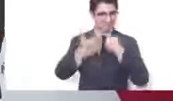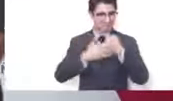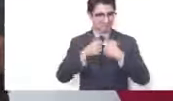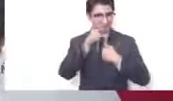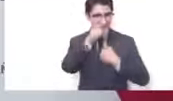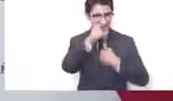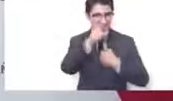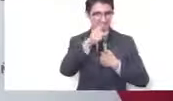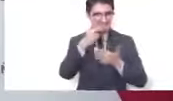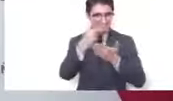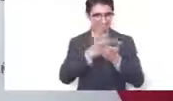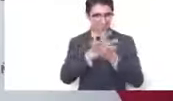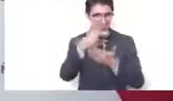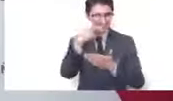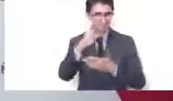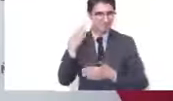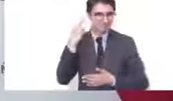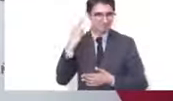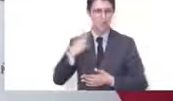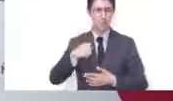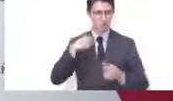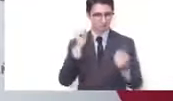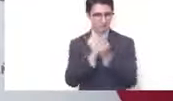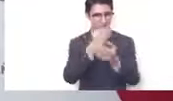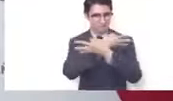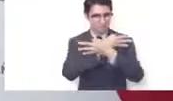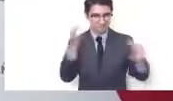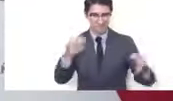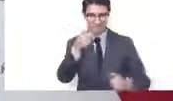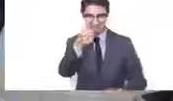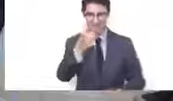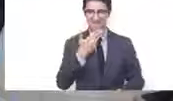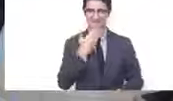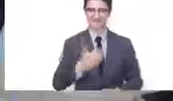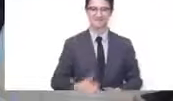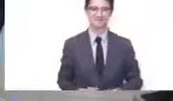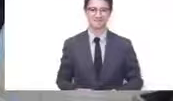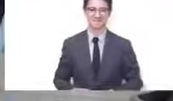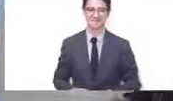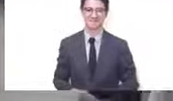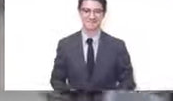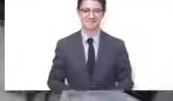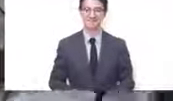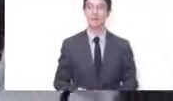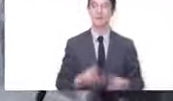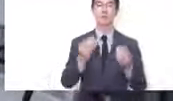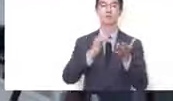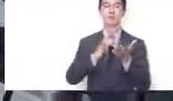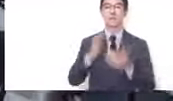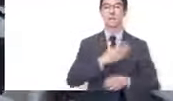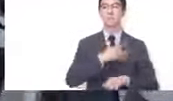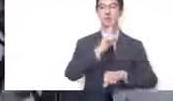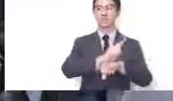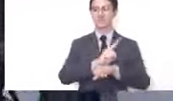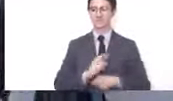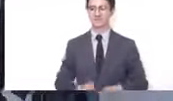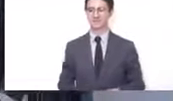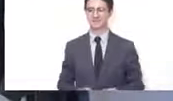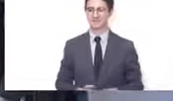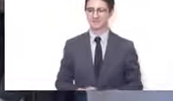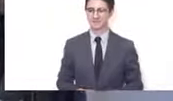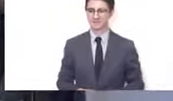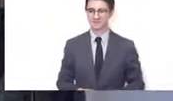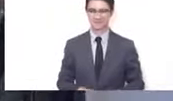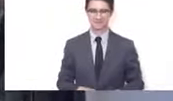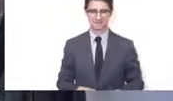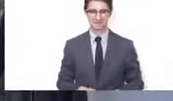continuamos con Enrique luengas adelante Muchas gracias Buenos días gobernadora Muchas felicidades y bendiciones